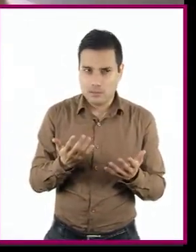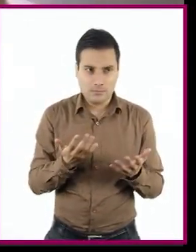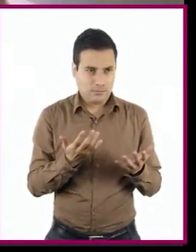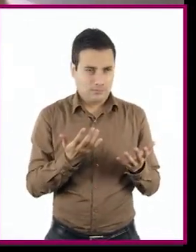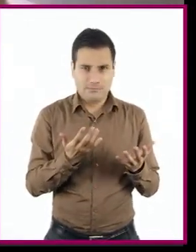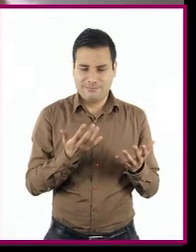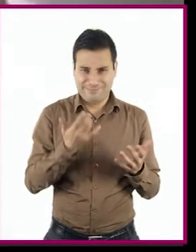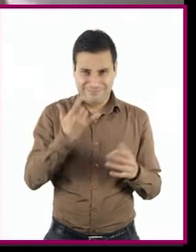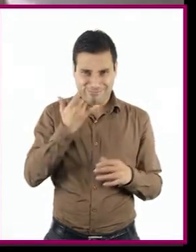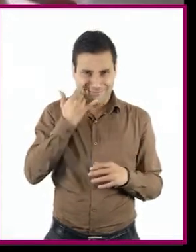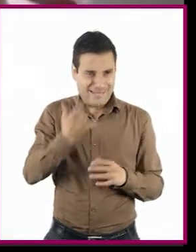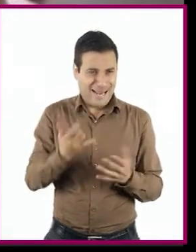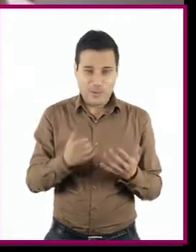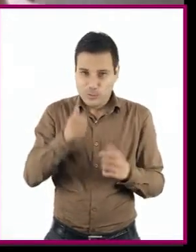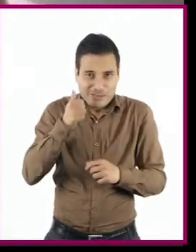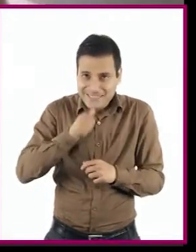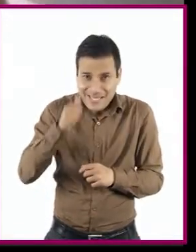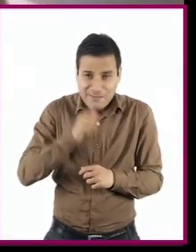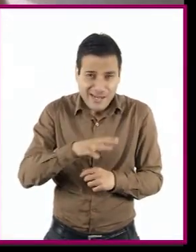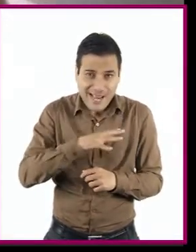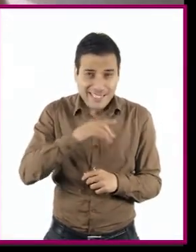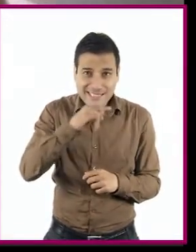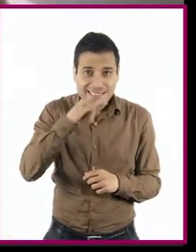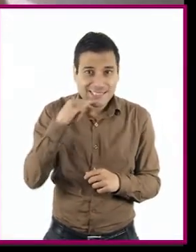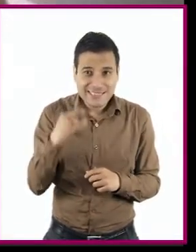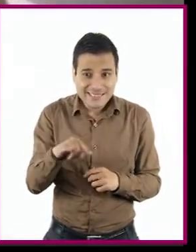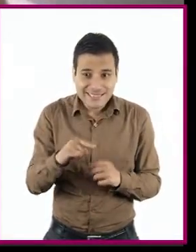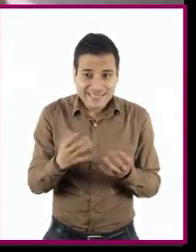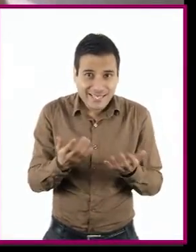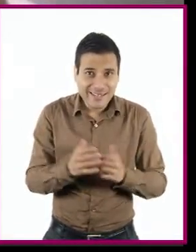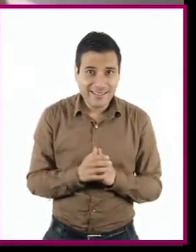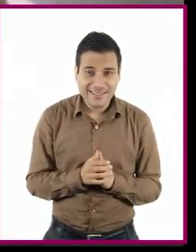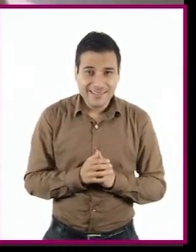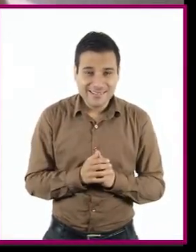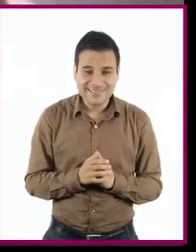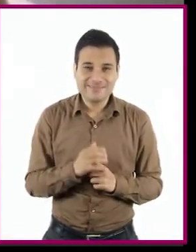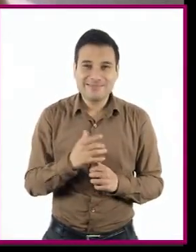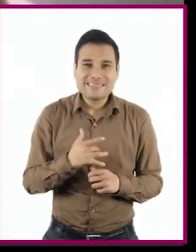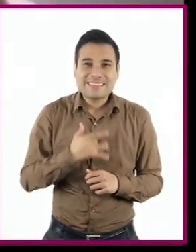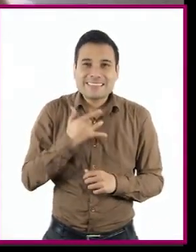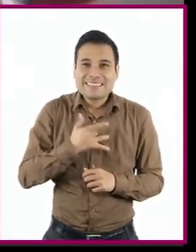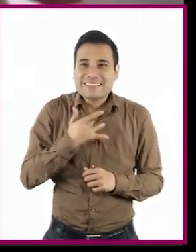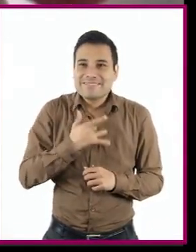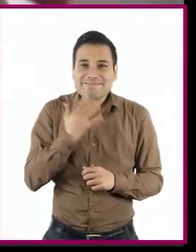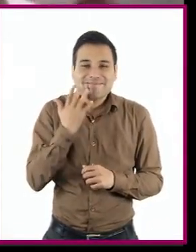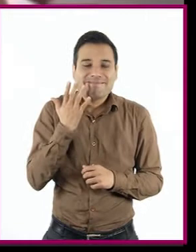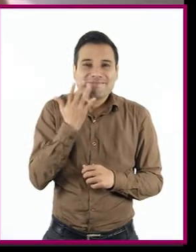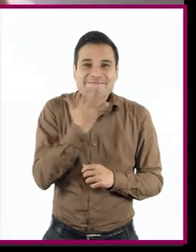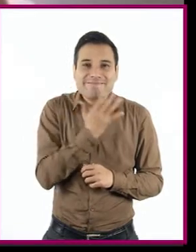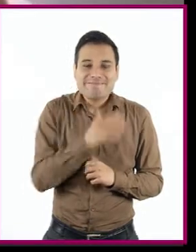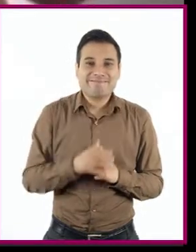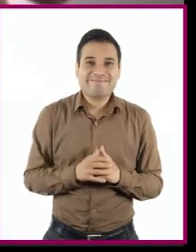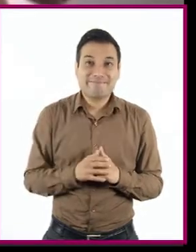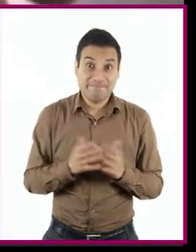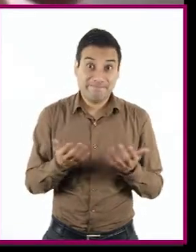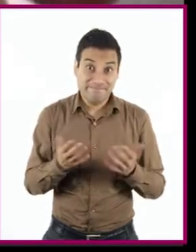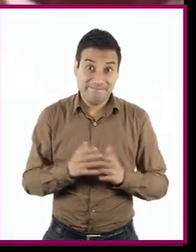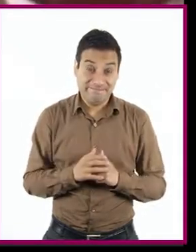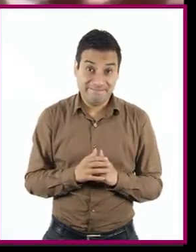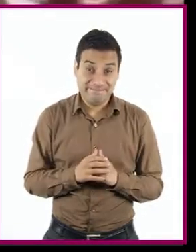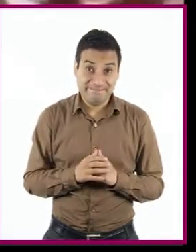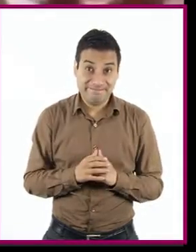especialita, bonita, rica, como que le da el sabor a la vida. Y pues en este caso, con el